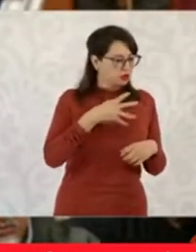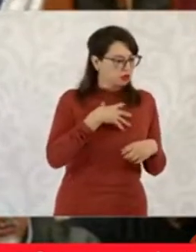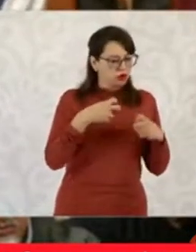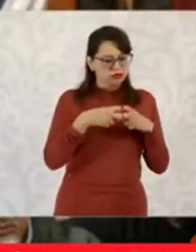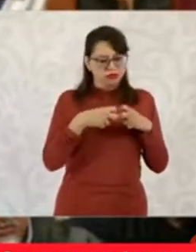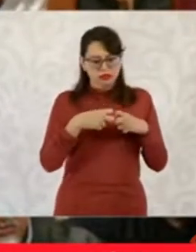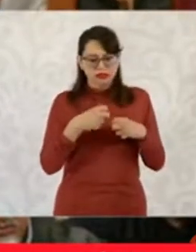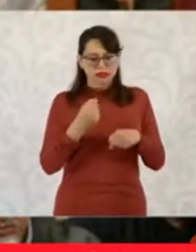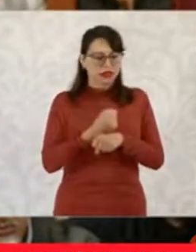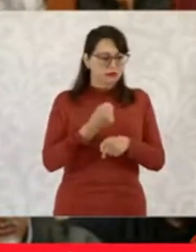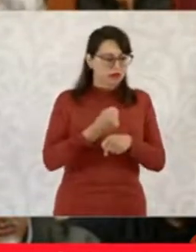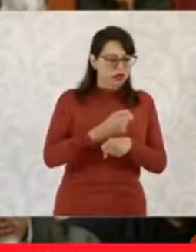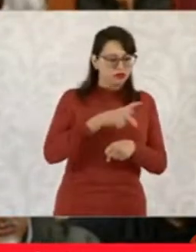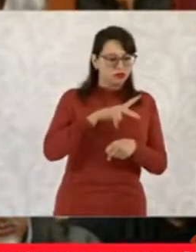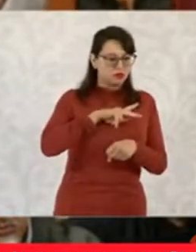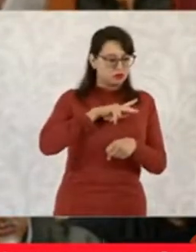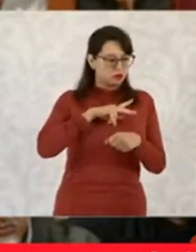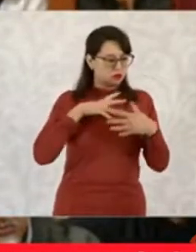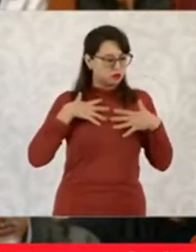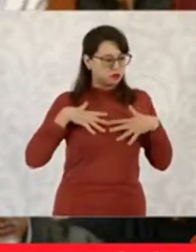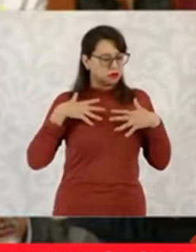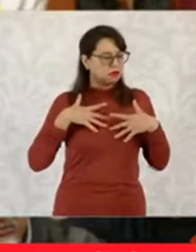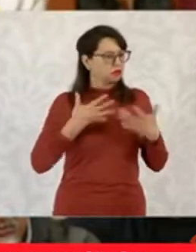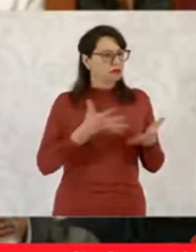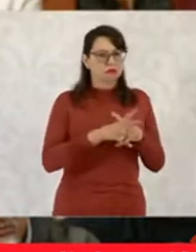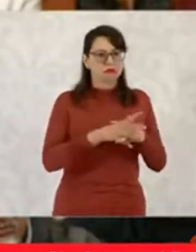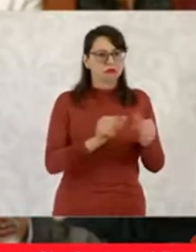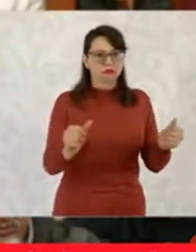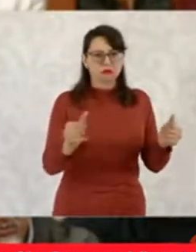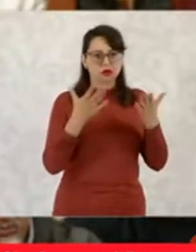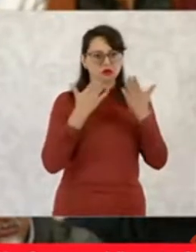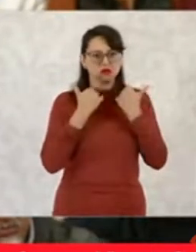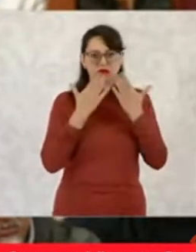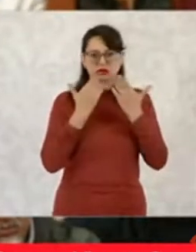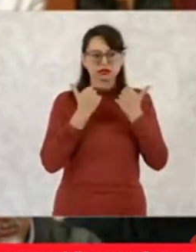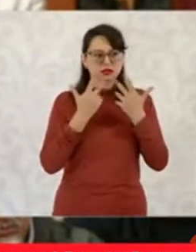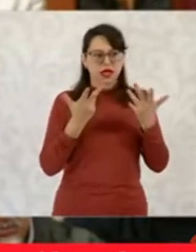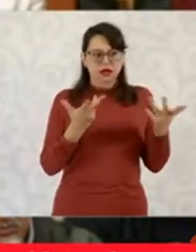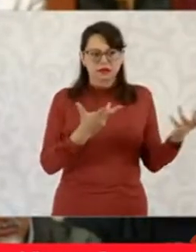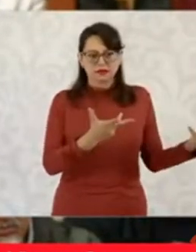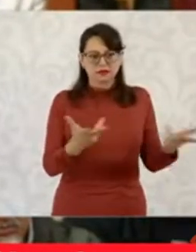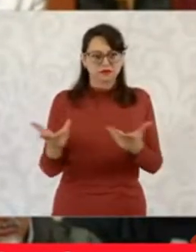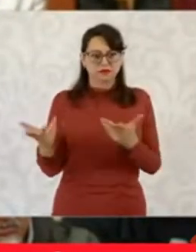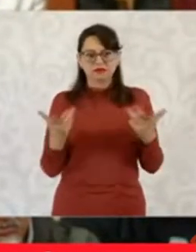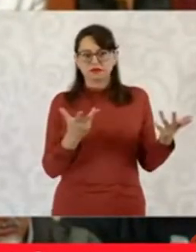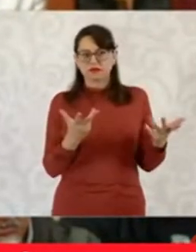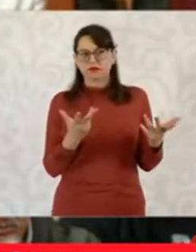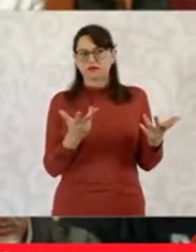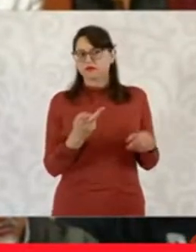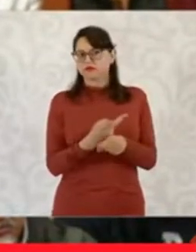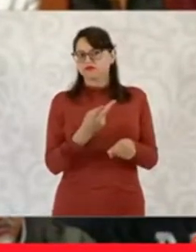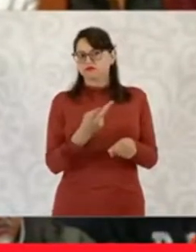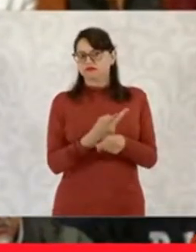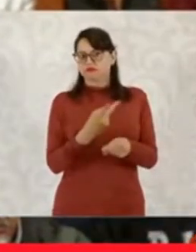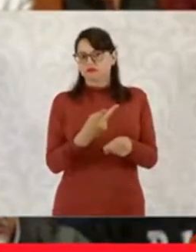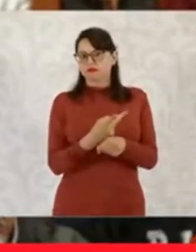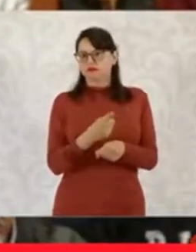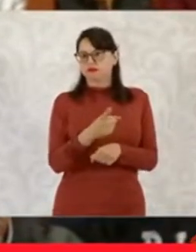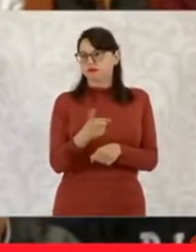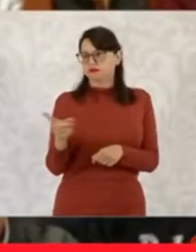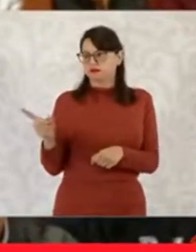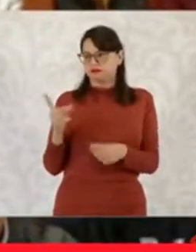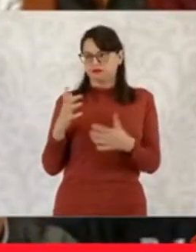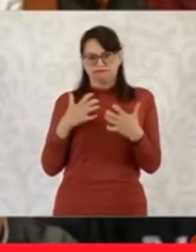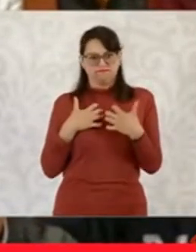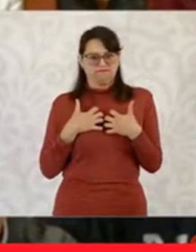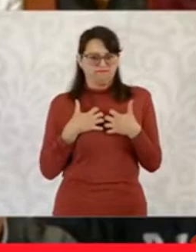esa prenda era de mi ser querido. Eso es lo que también hizo enojar